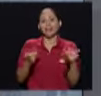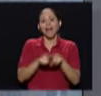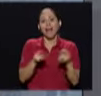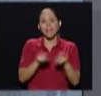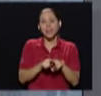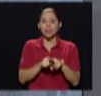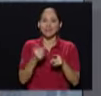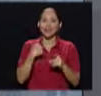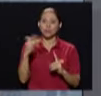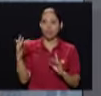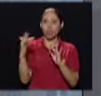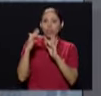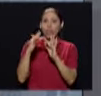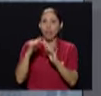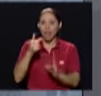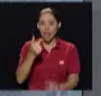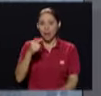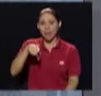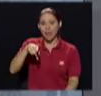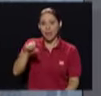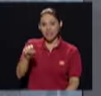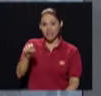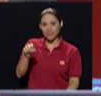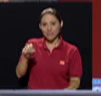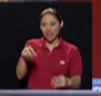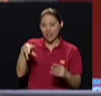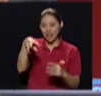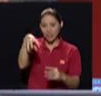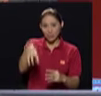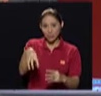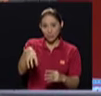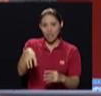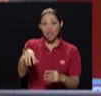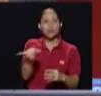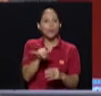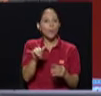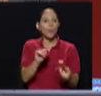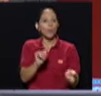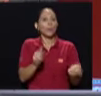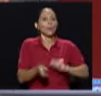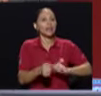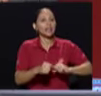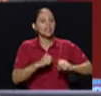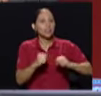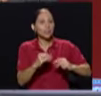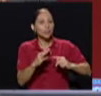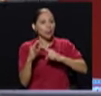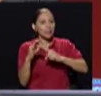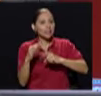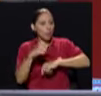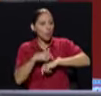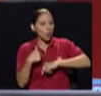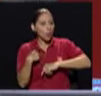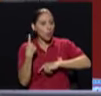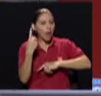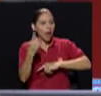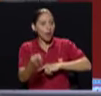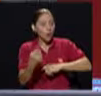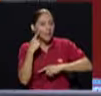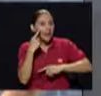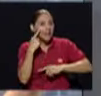espectro, están las estaciones de GPS. Las estaciones de GPS se convierten prácticamente en sismómetros de periodo muy, muy largo para ver